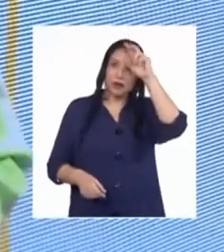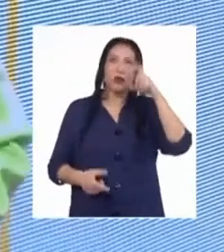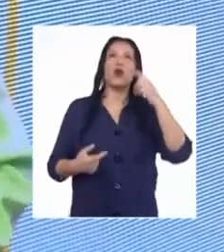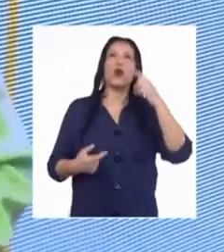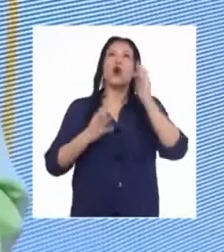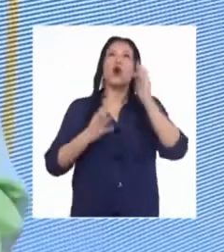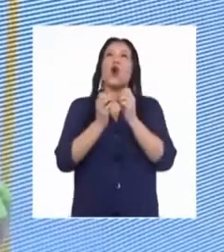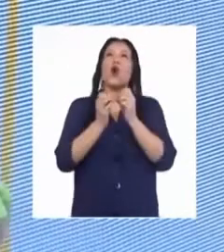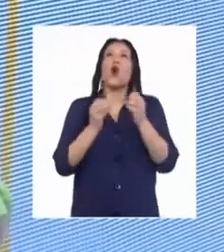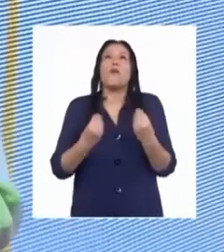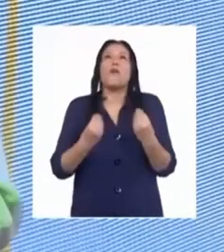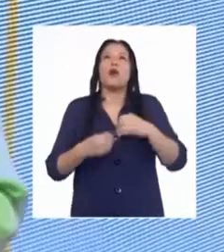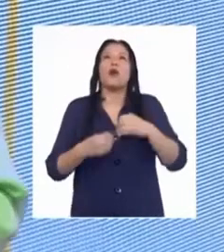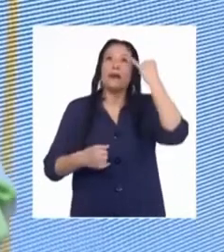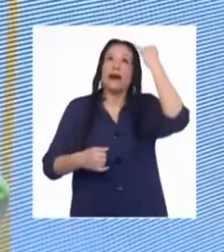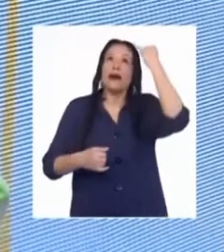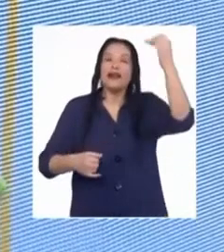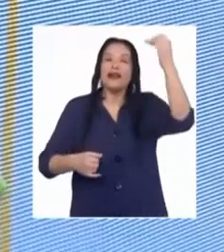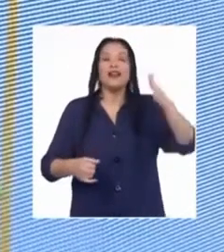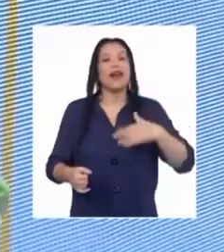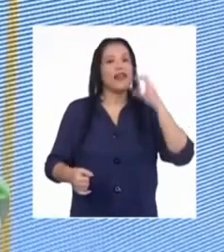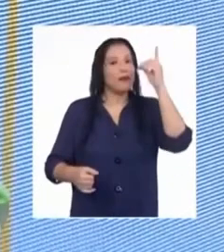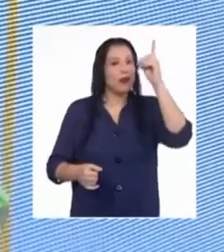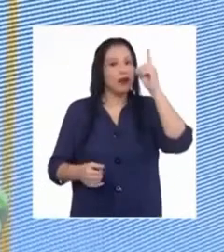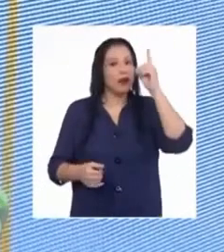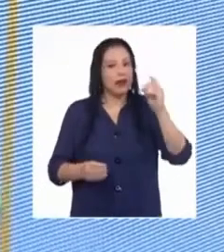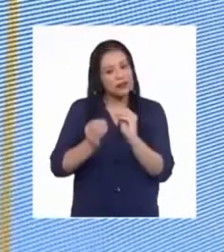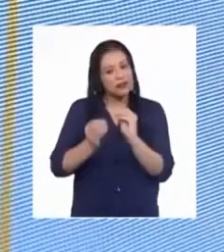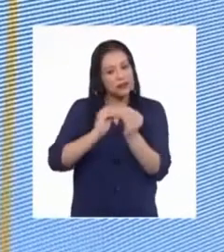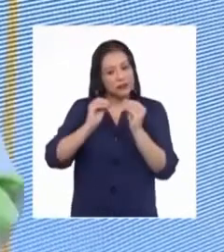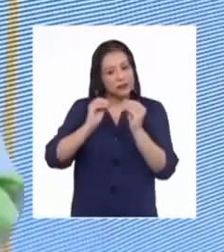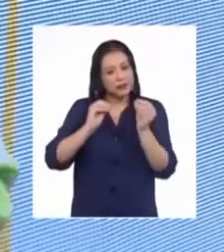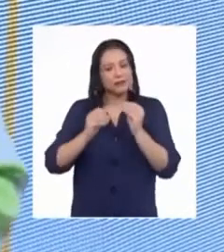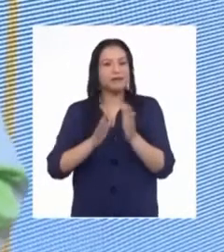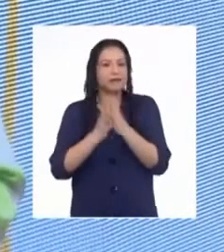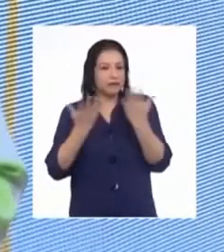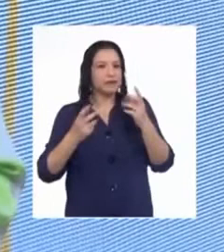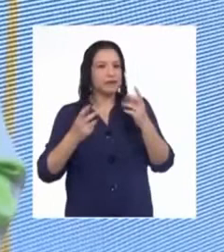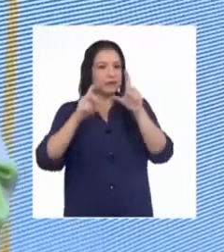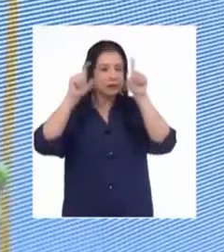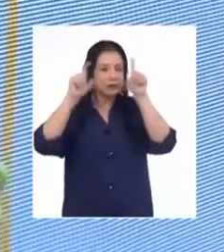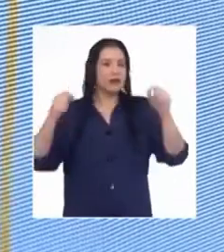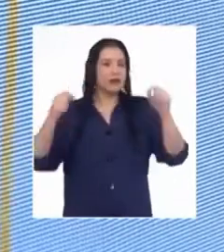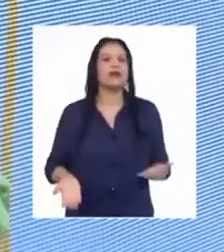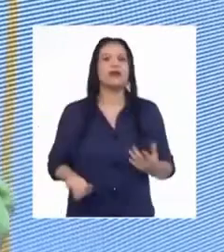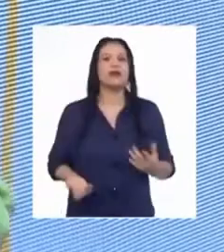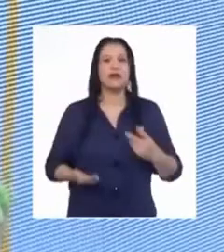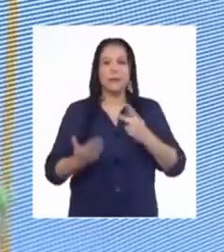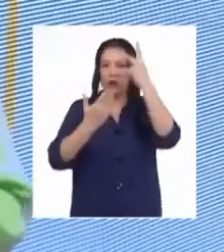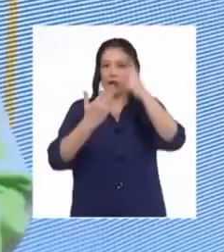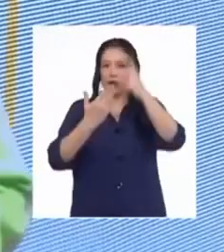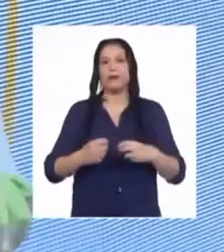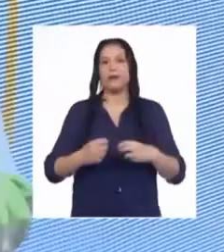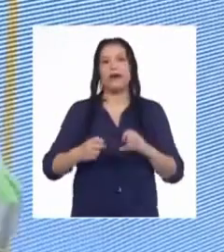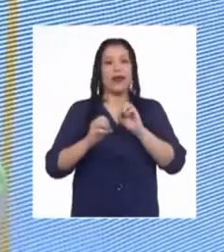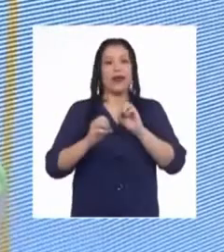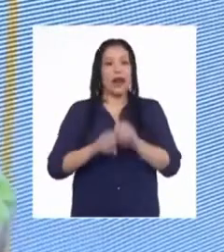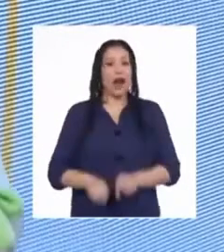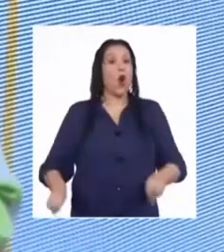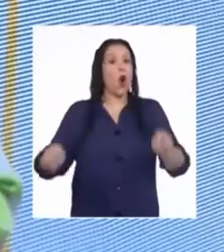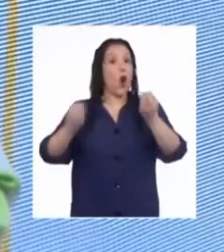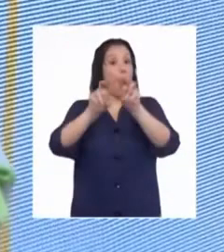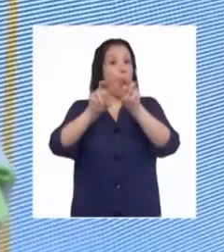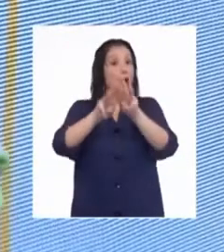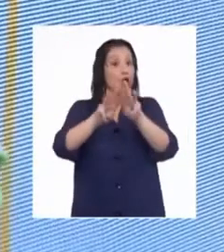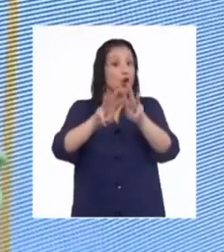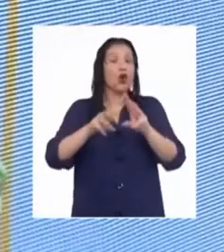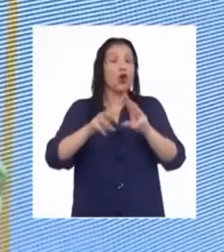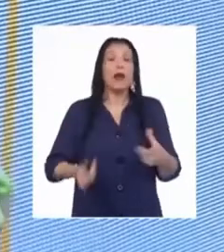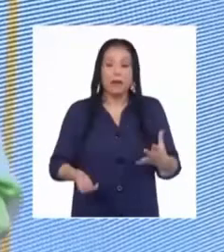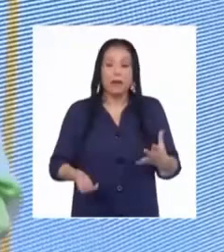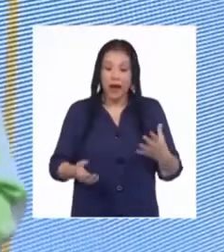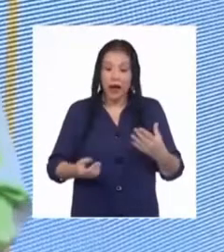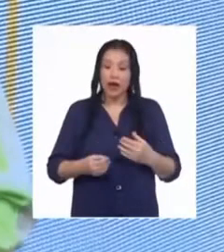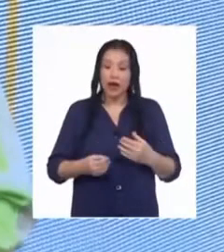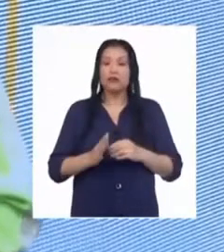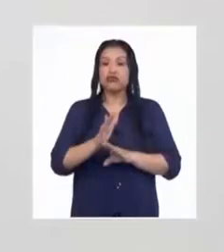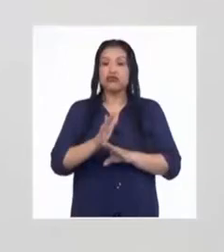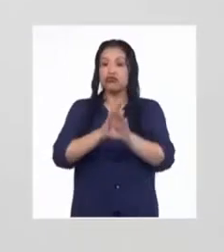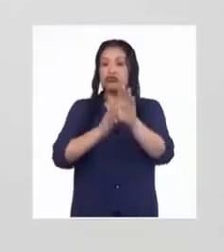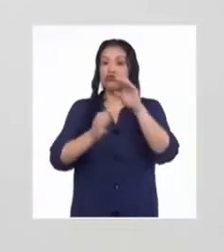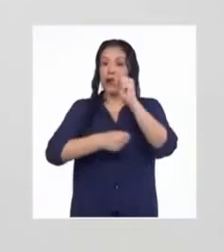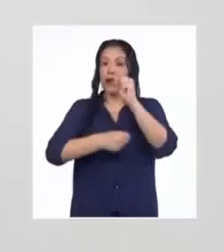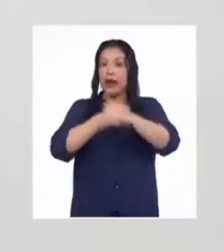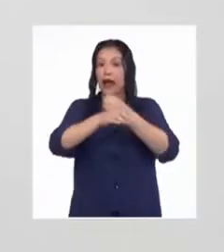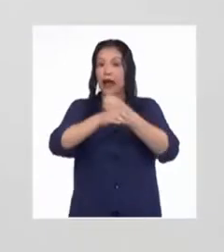sido adaptado del informe Los jóvenes en el Perú, la democracia imaginada, del Programa de las Naciones Unidas para el Desarrollo, publicado en el año